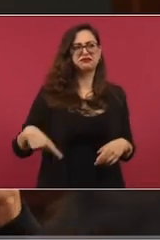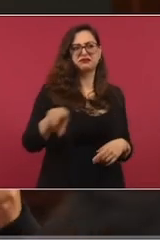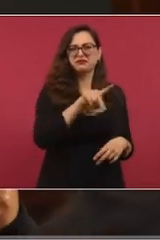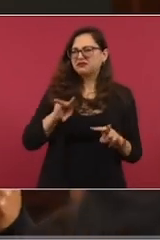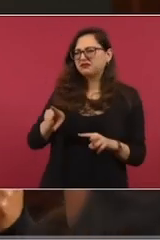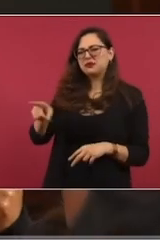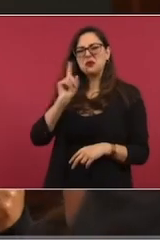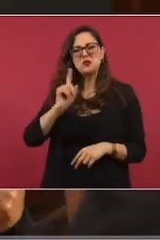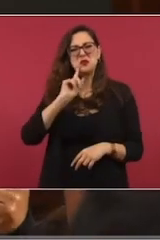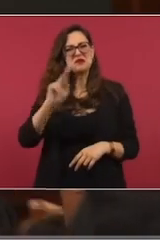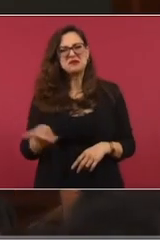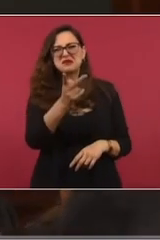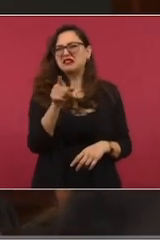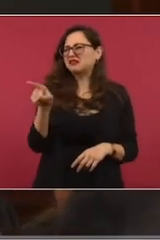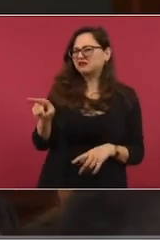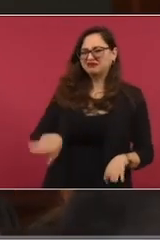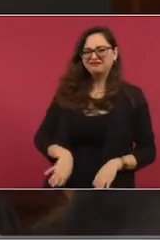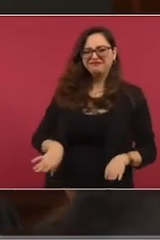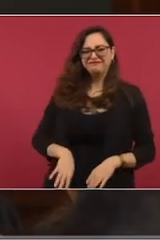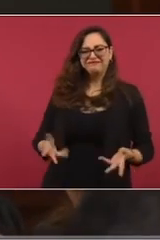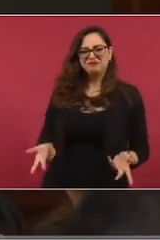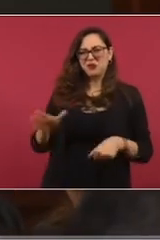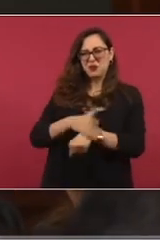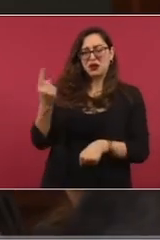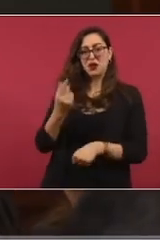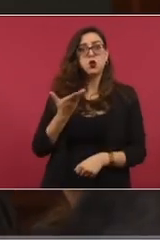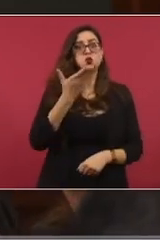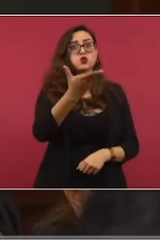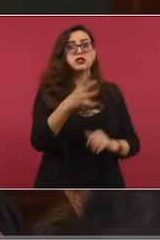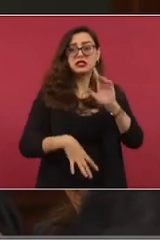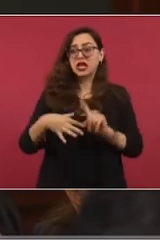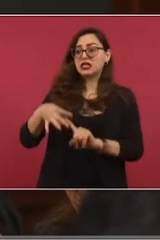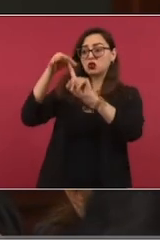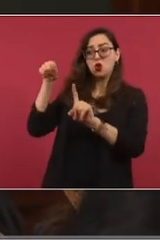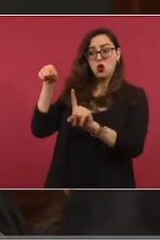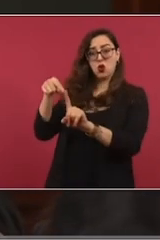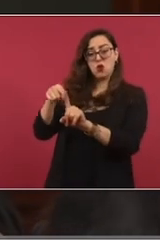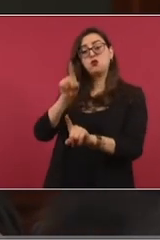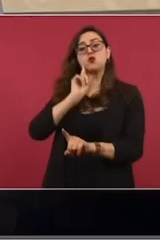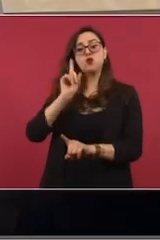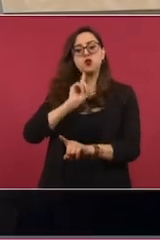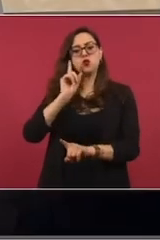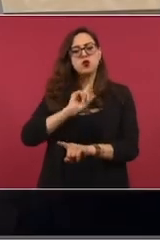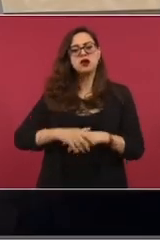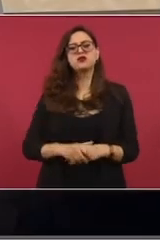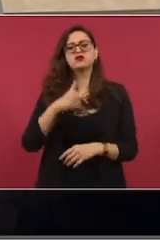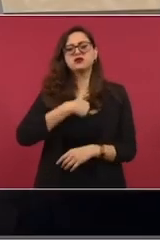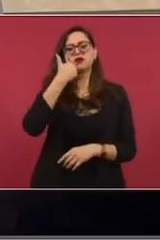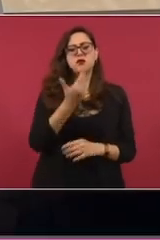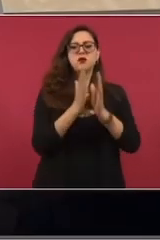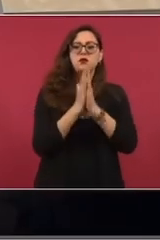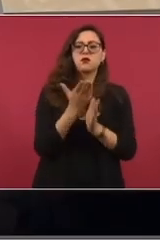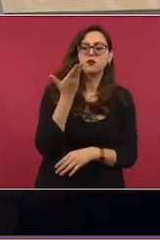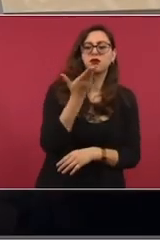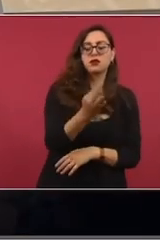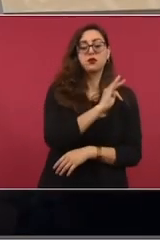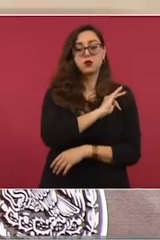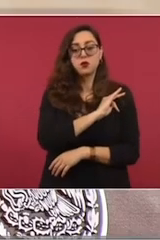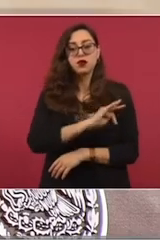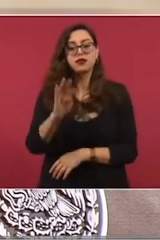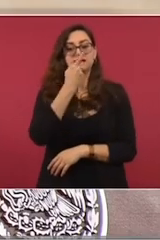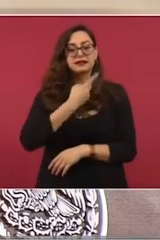entonces eh presidente en muchos ciudadanos creen que fue usted el que seleccionó a esta representante yo le quería suplicar si fuera eh